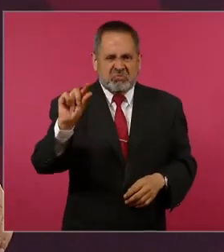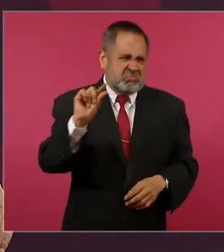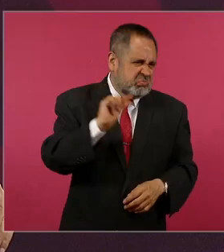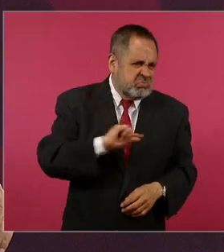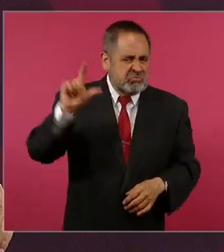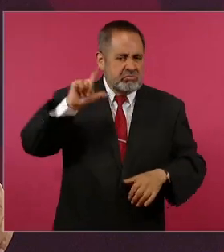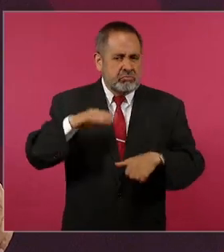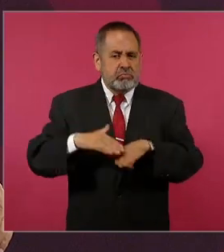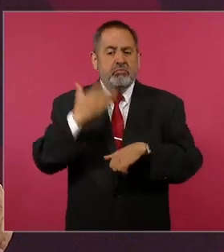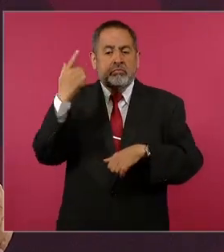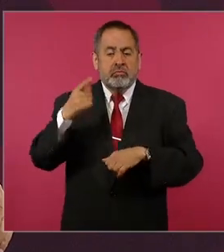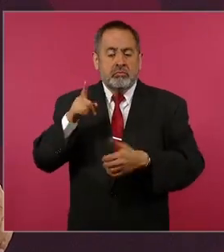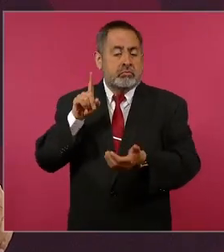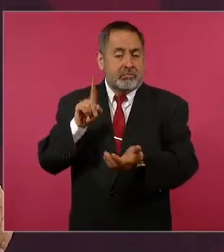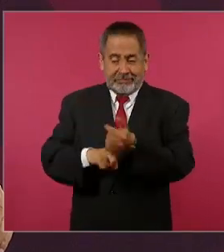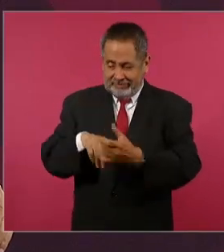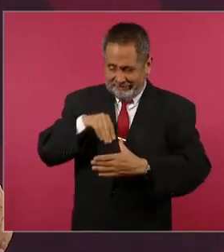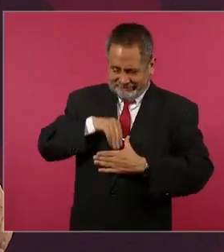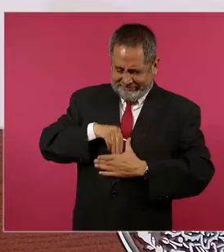del México profundo,